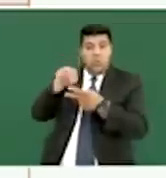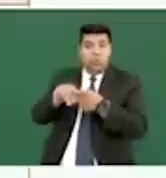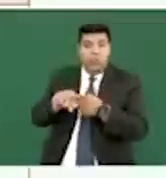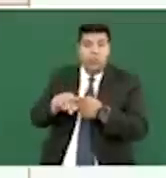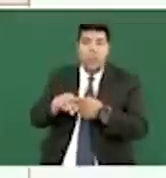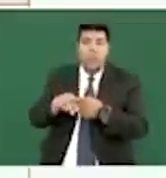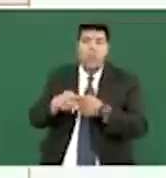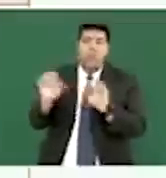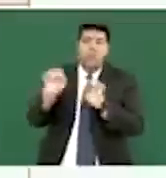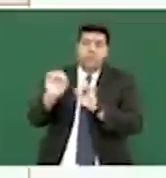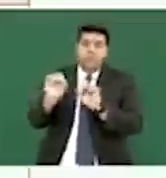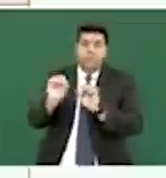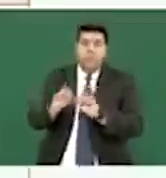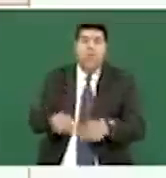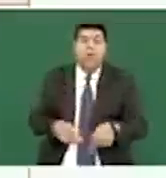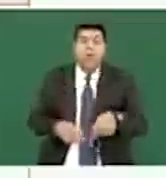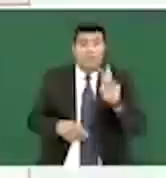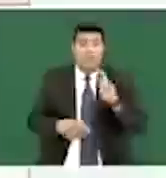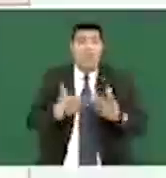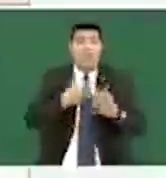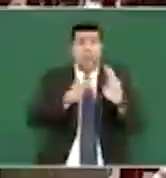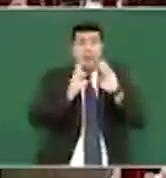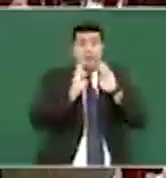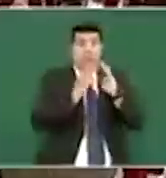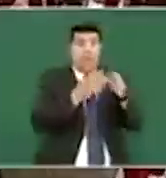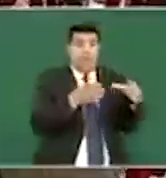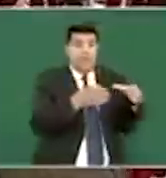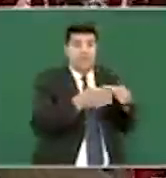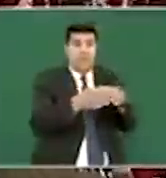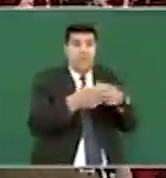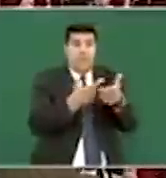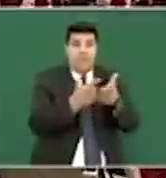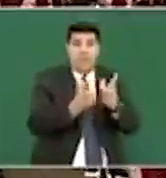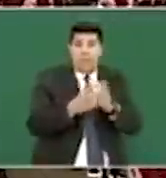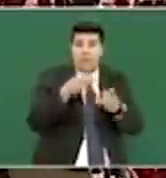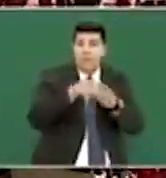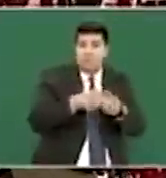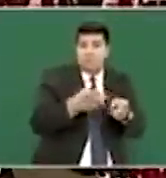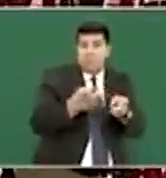enfrentamientos de la delincuencia.